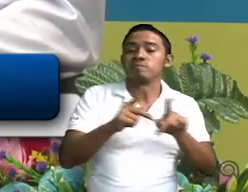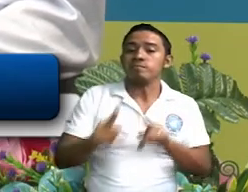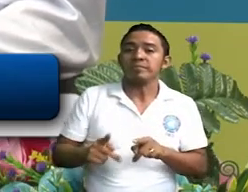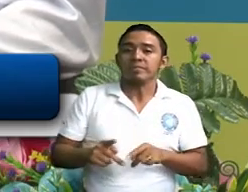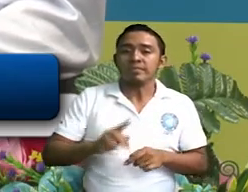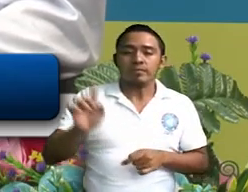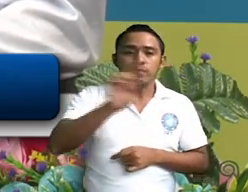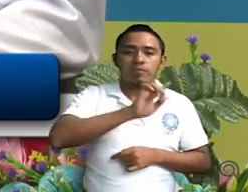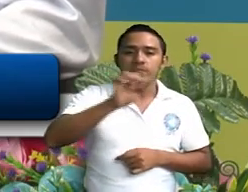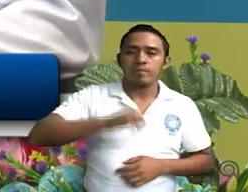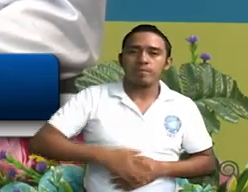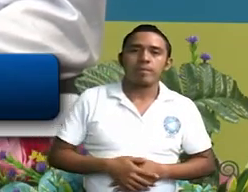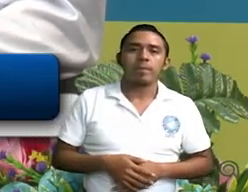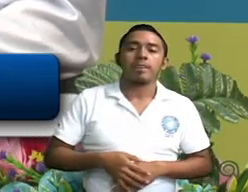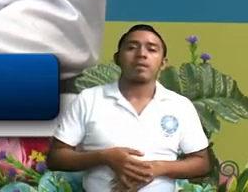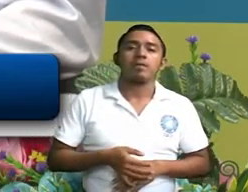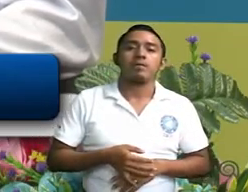pacientes.